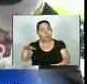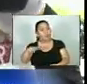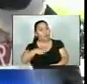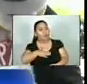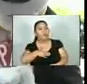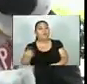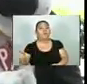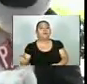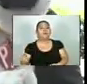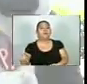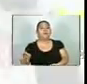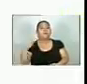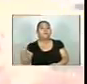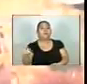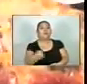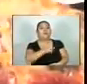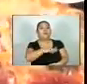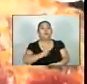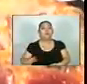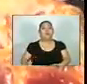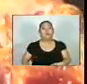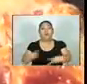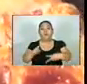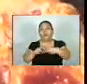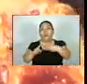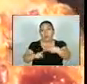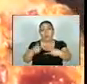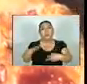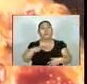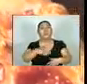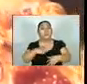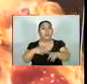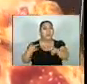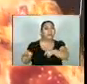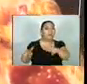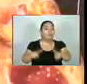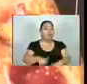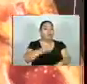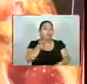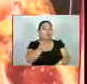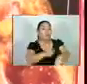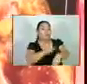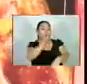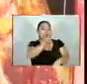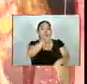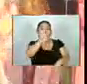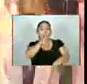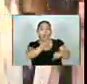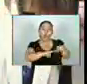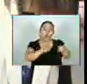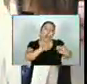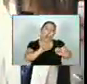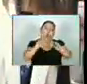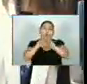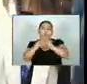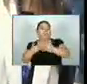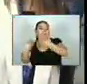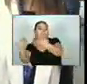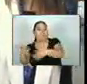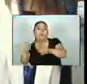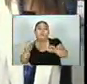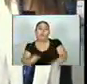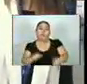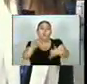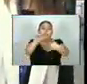gusta a los salvadoreños. Las Tasty Lovers están disponibles desde 14 dólares para llevar y domicilio. Pueden